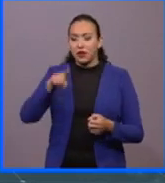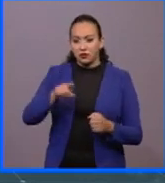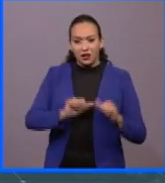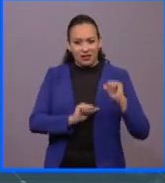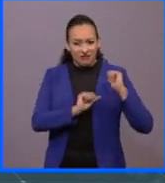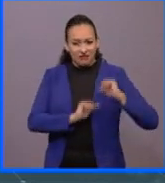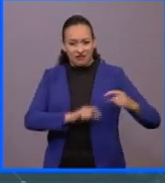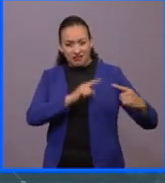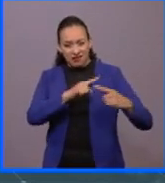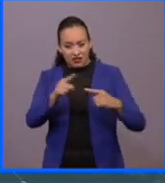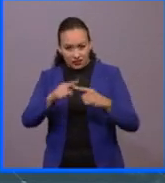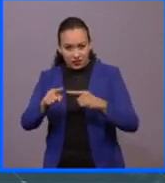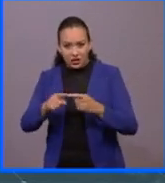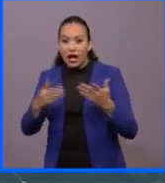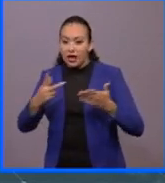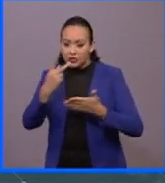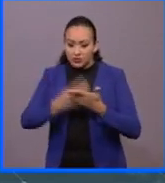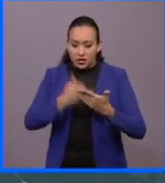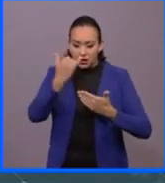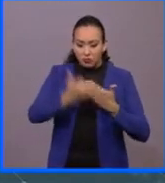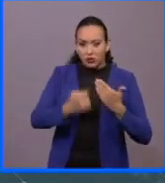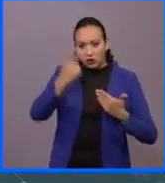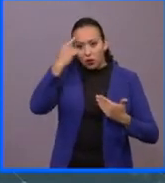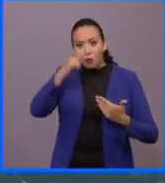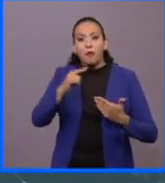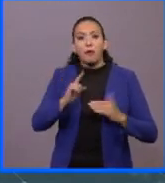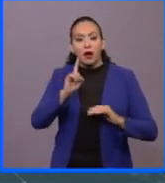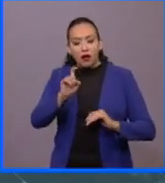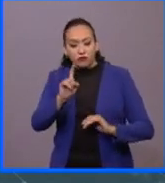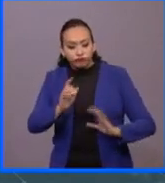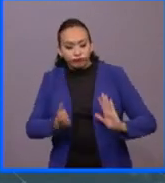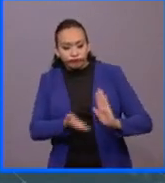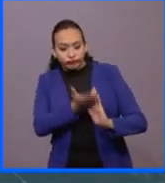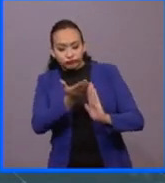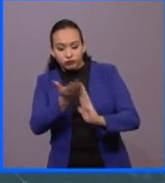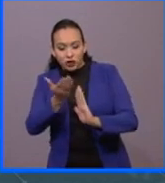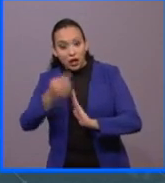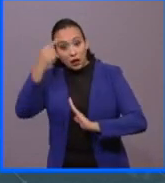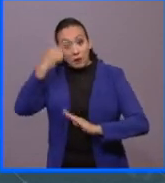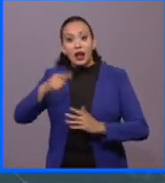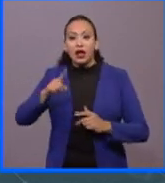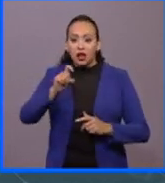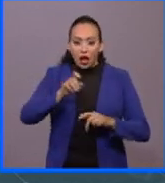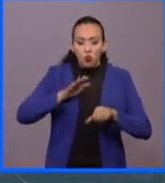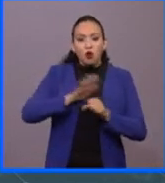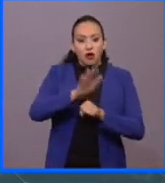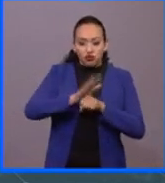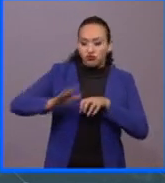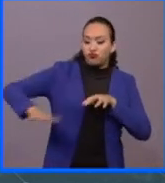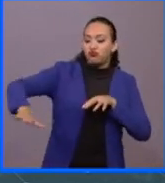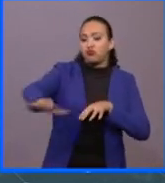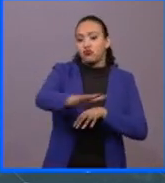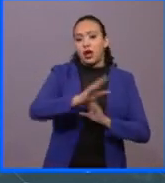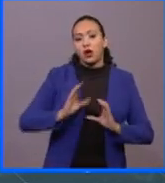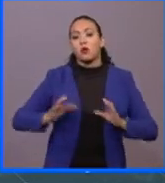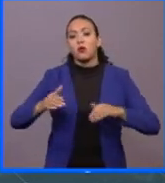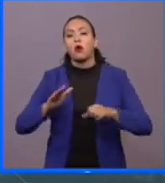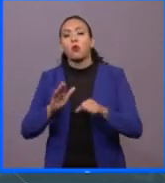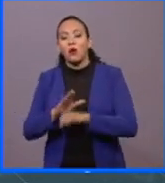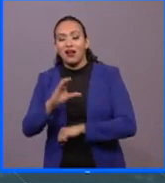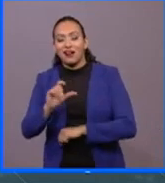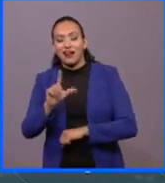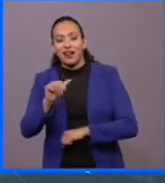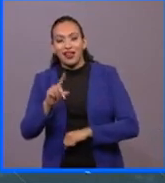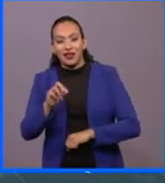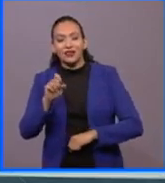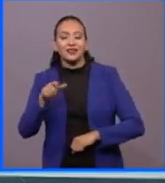las autoridades desarrollar un proyecto de red hídrica para garantizar el abasto de agua potable a la comunidad de Los Calderones,